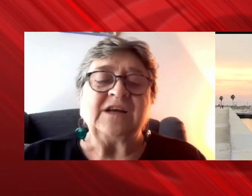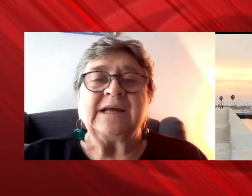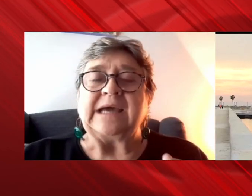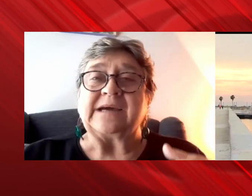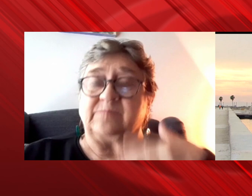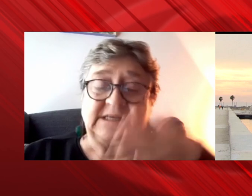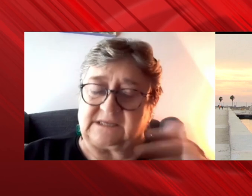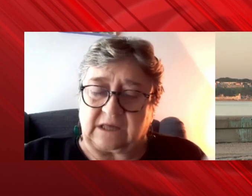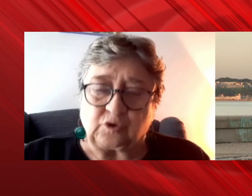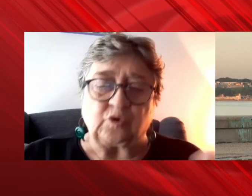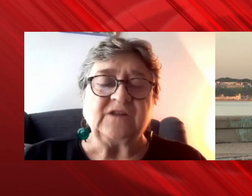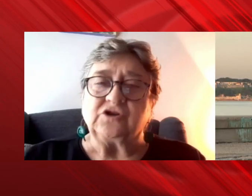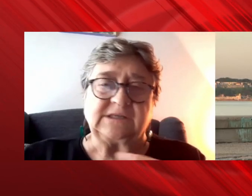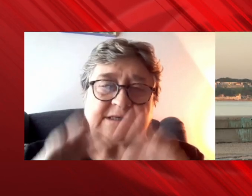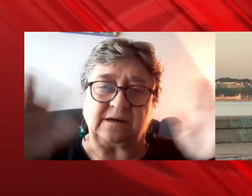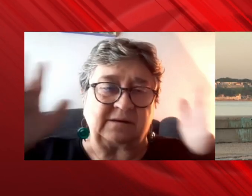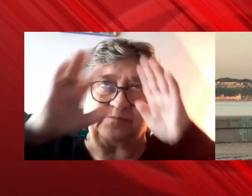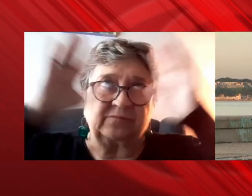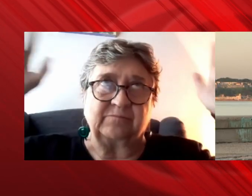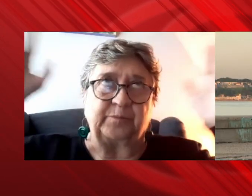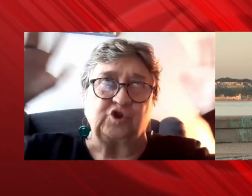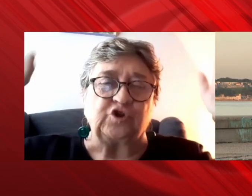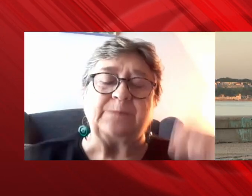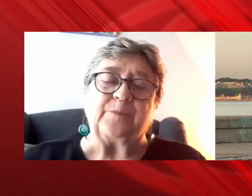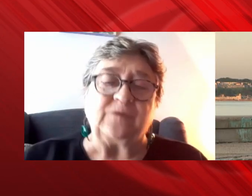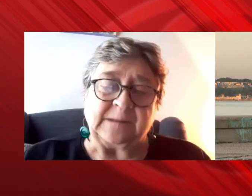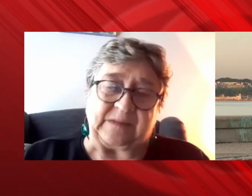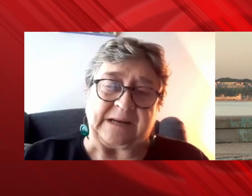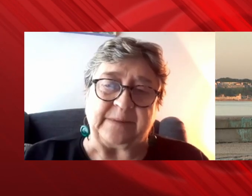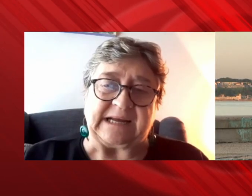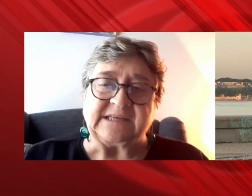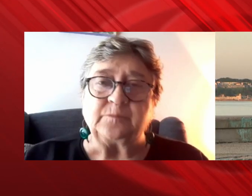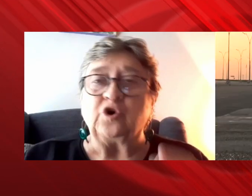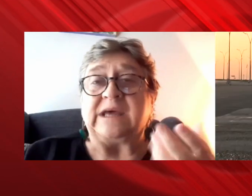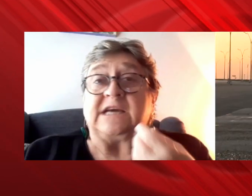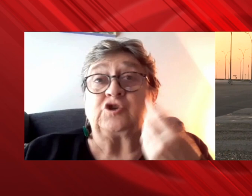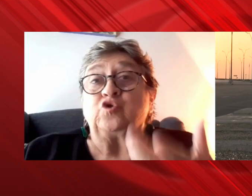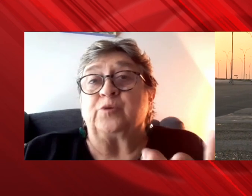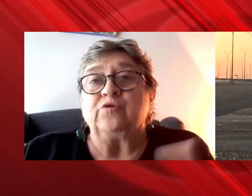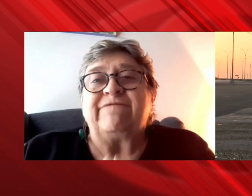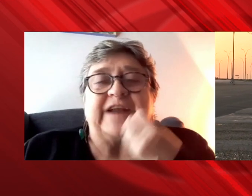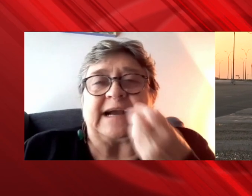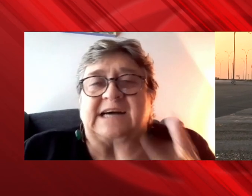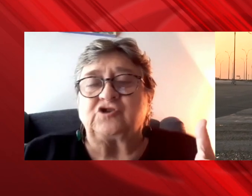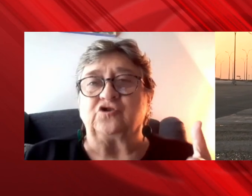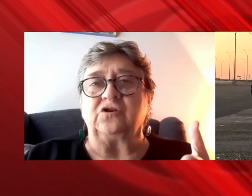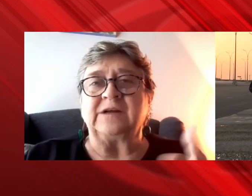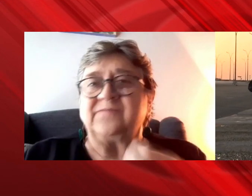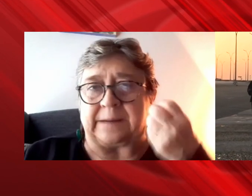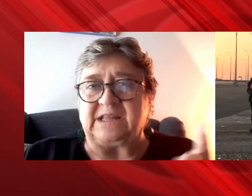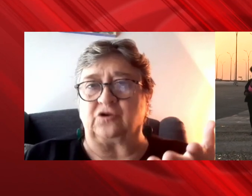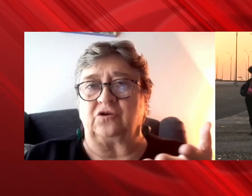¿no?, es Estados Unidos, es el prototipo del imperialismo. Eso supone un